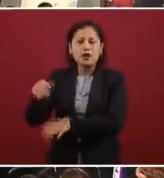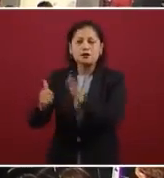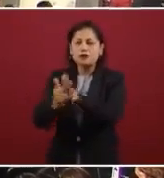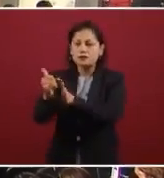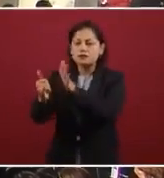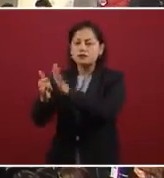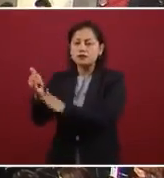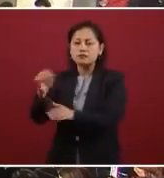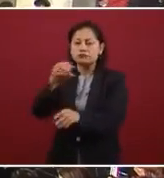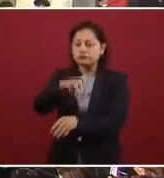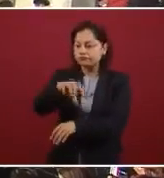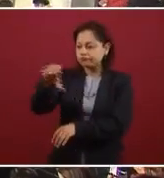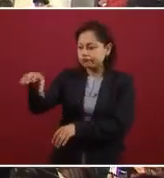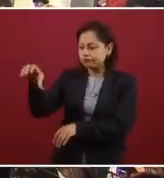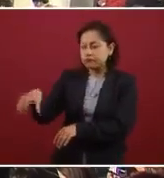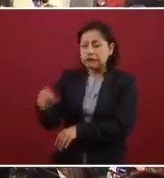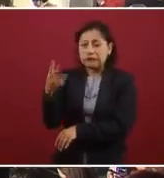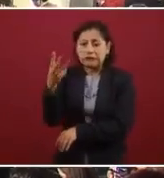inconclusos.